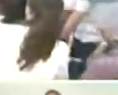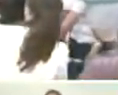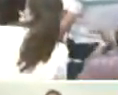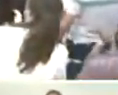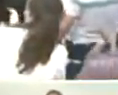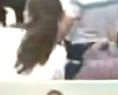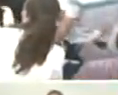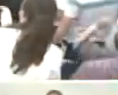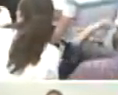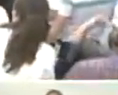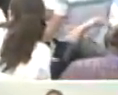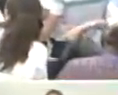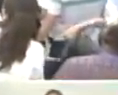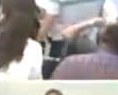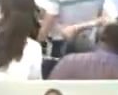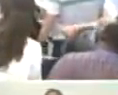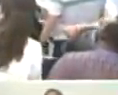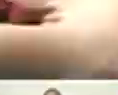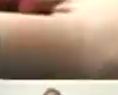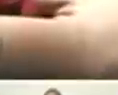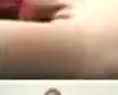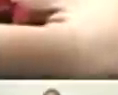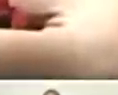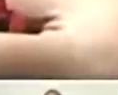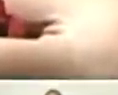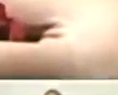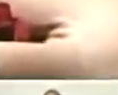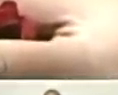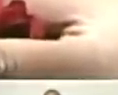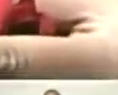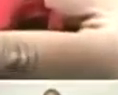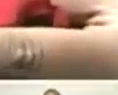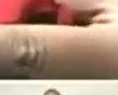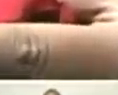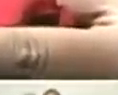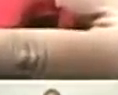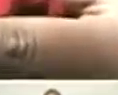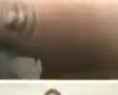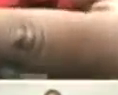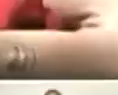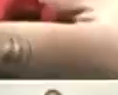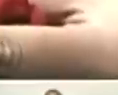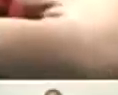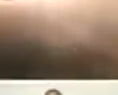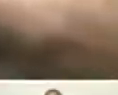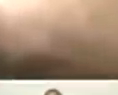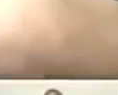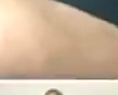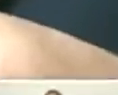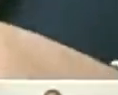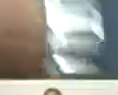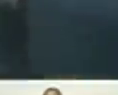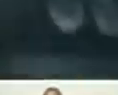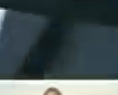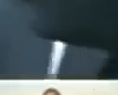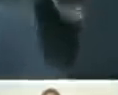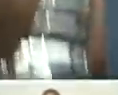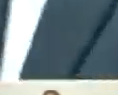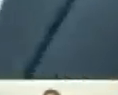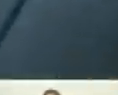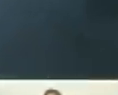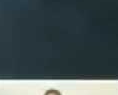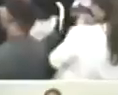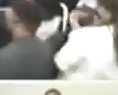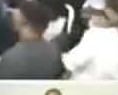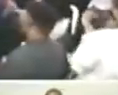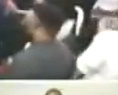aquí vamos, en batalla, en unión profunda y en victoria, de pie y en victoria. Muchas